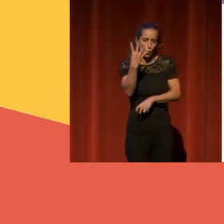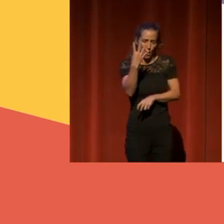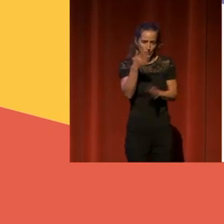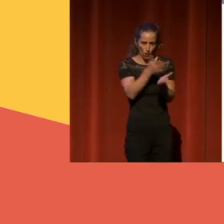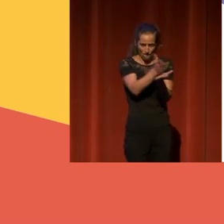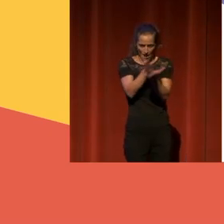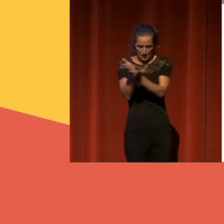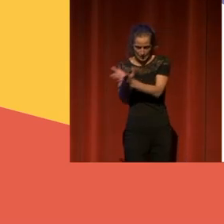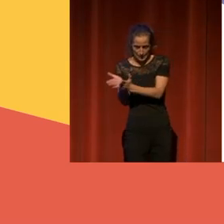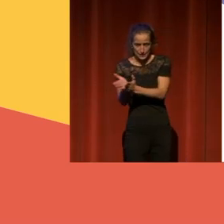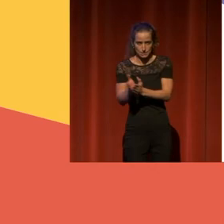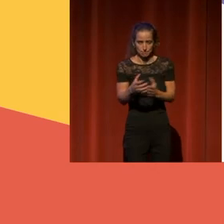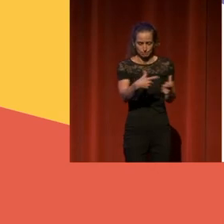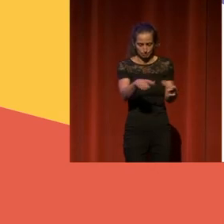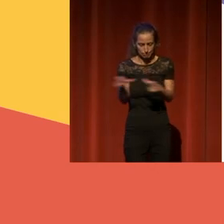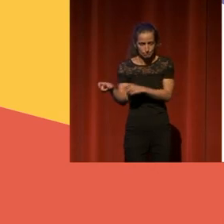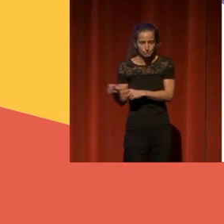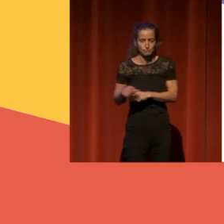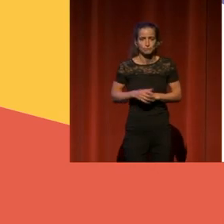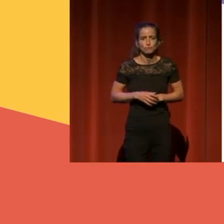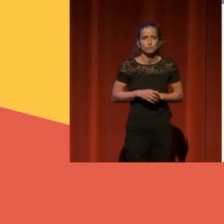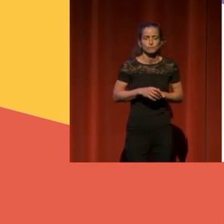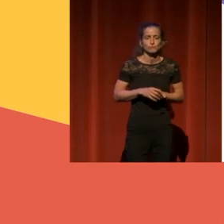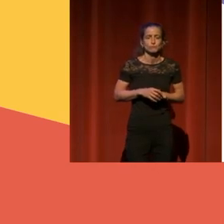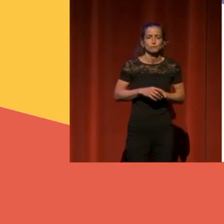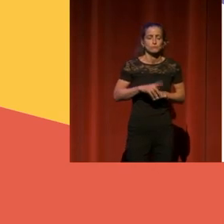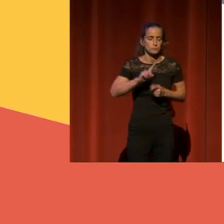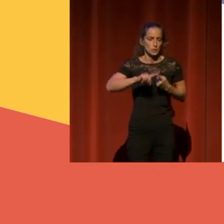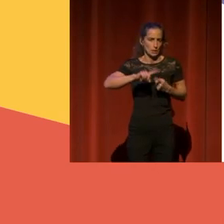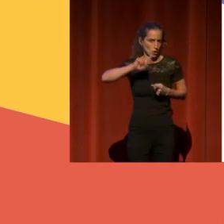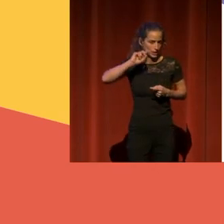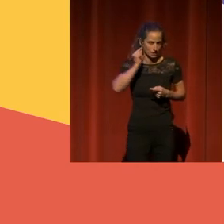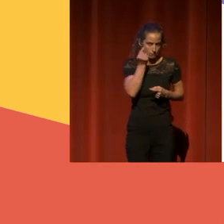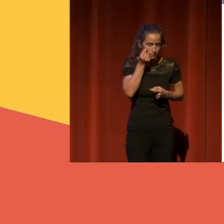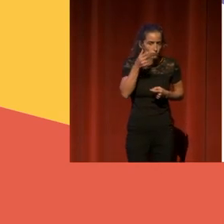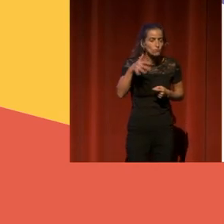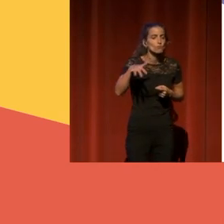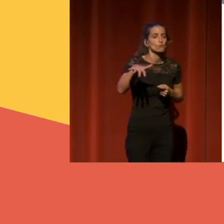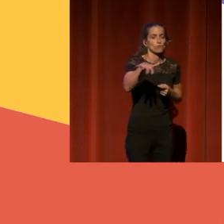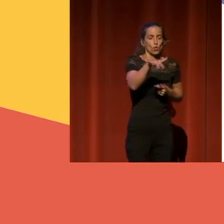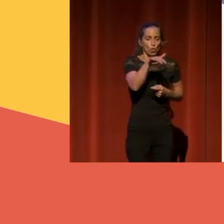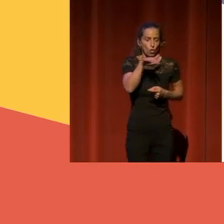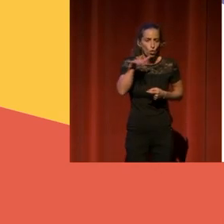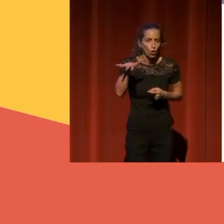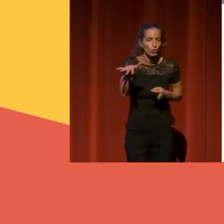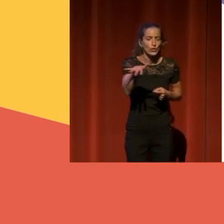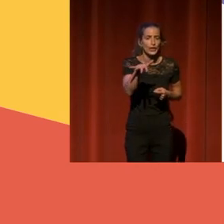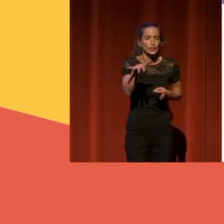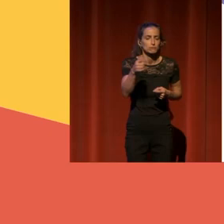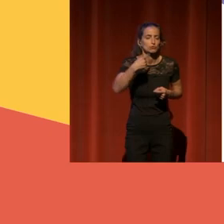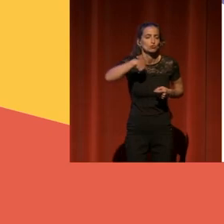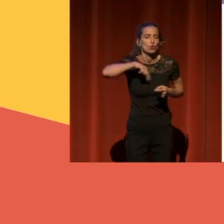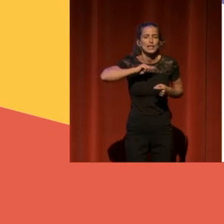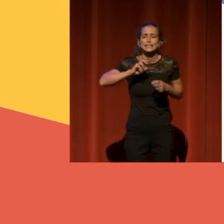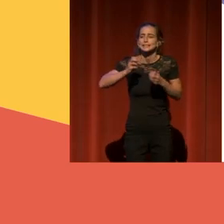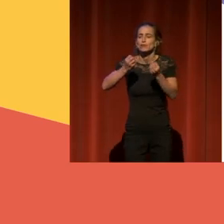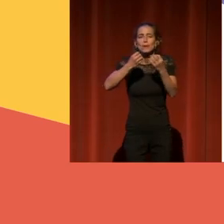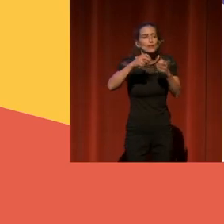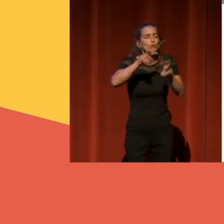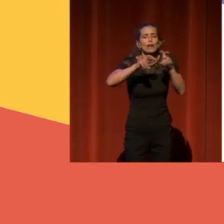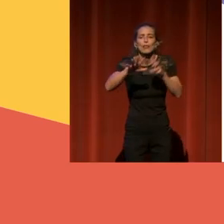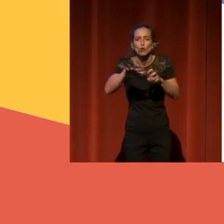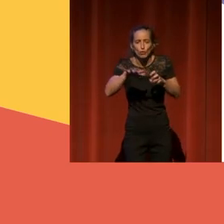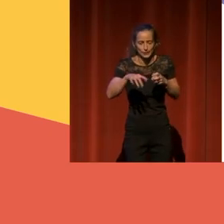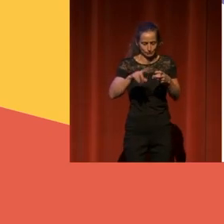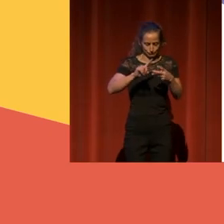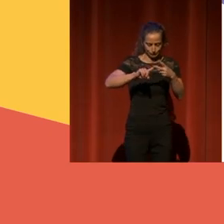de identificación de cuáles eran estos entornos en los que teníamos que buscar la información, una